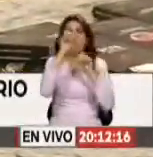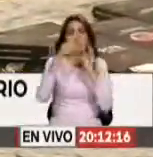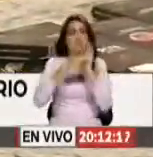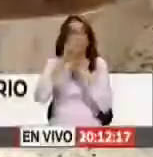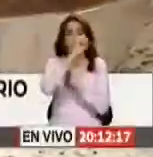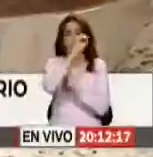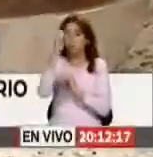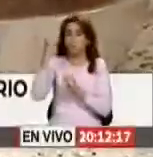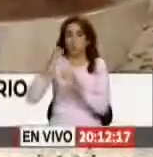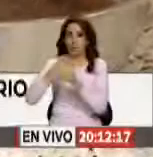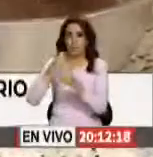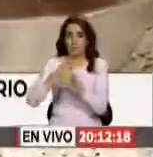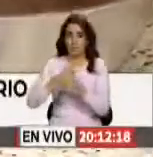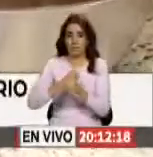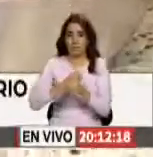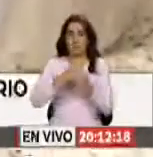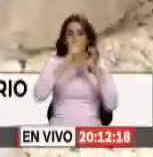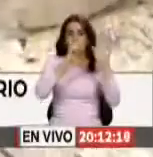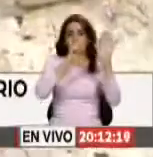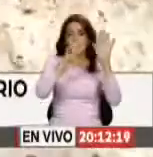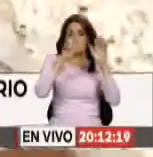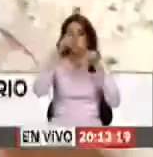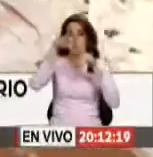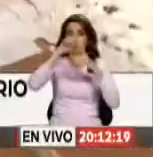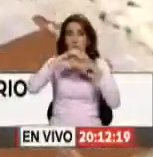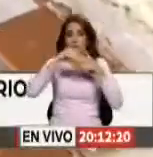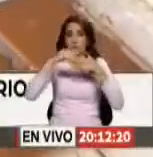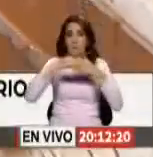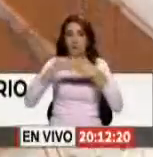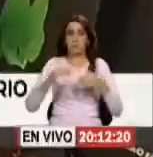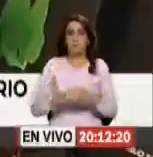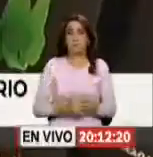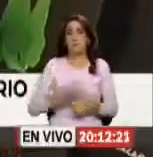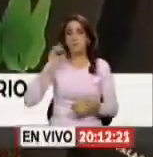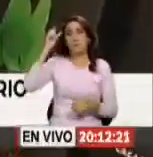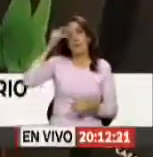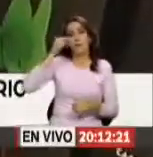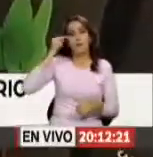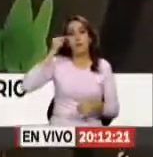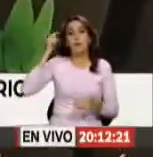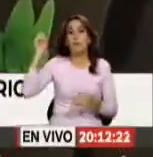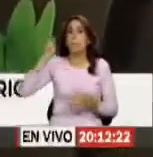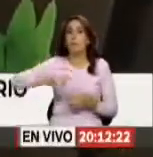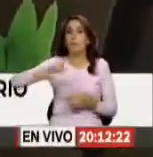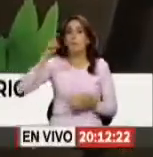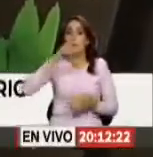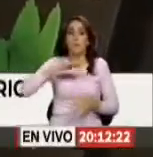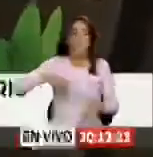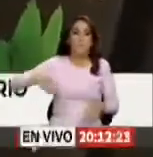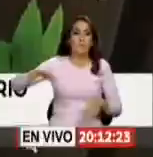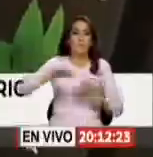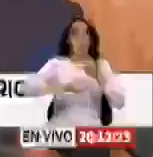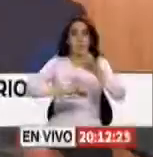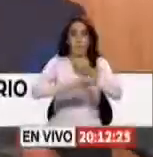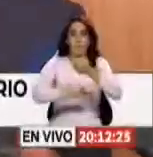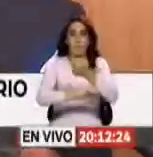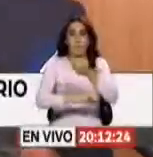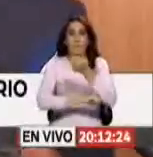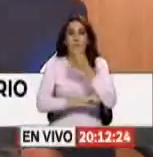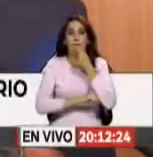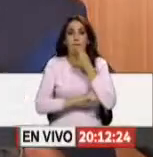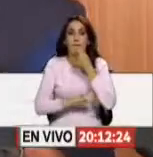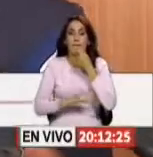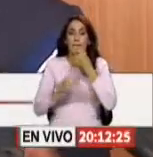de 3.600 millones de dólares en exportaciones. El gobierno tiene la necesidad, dijo, de fortalecer al sector. para